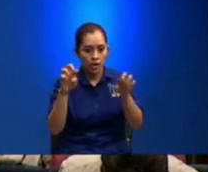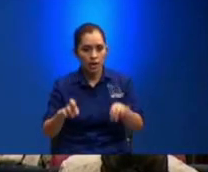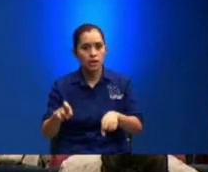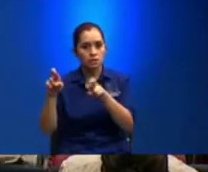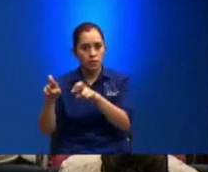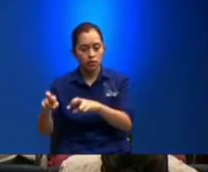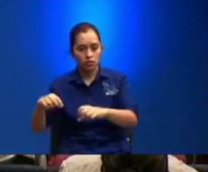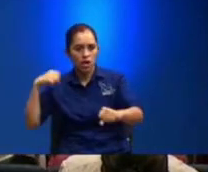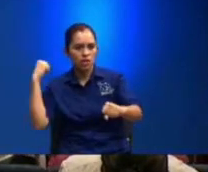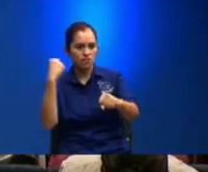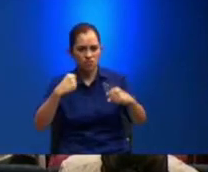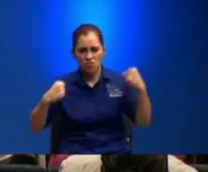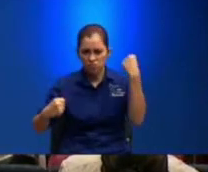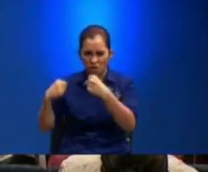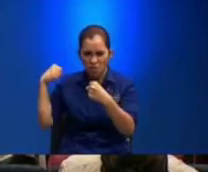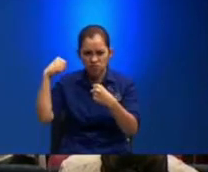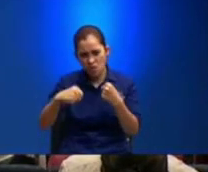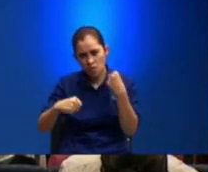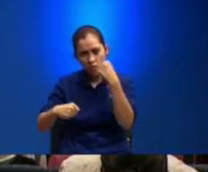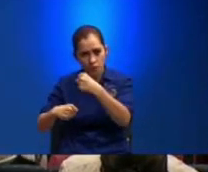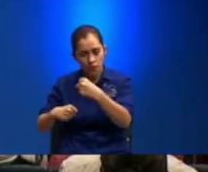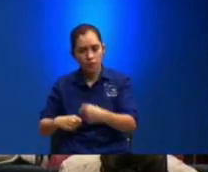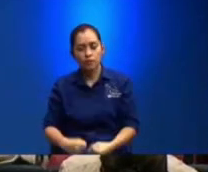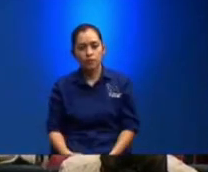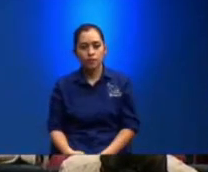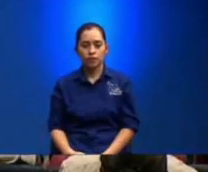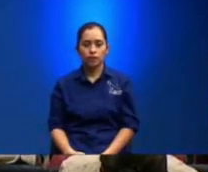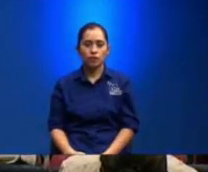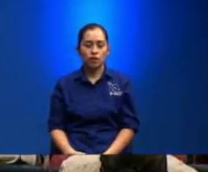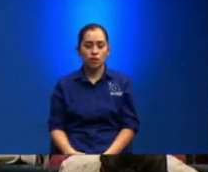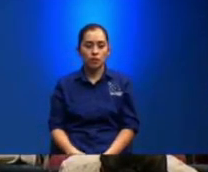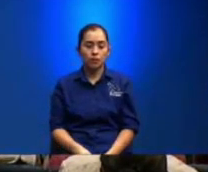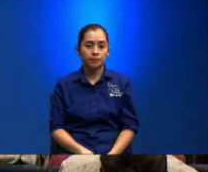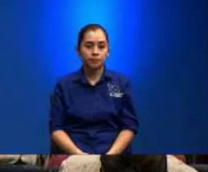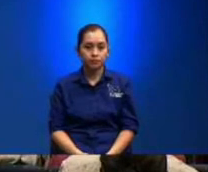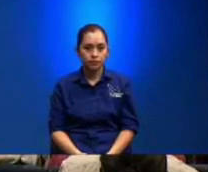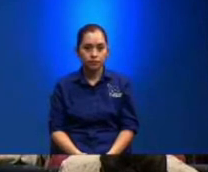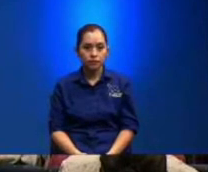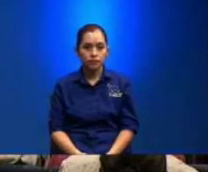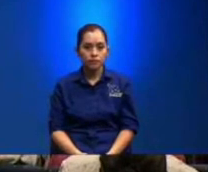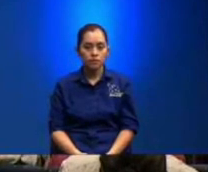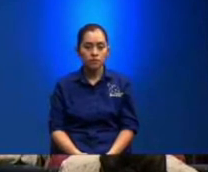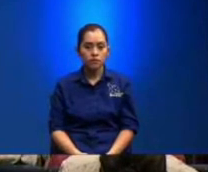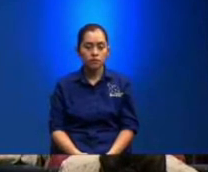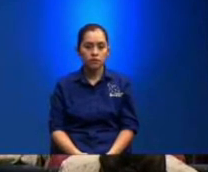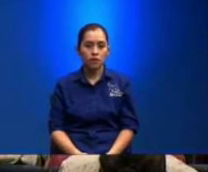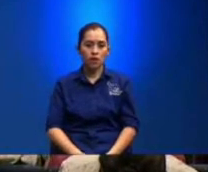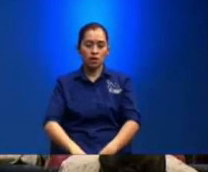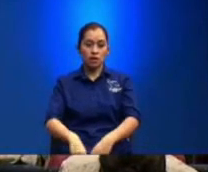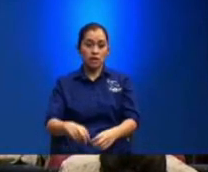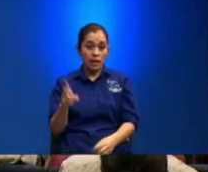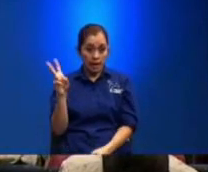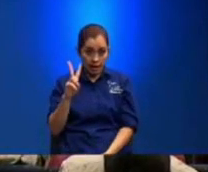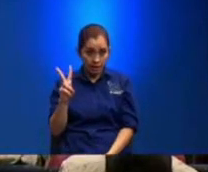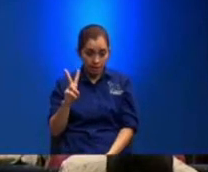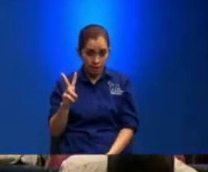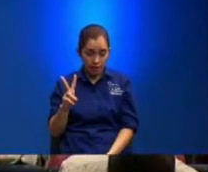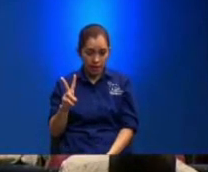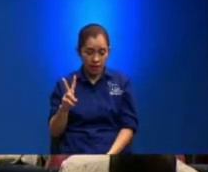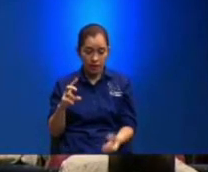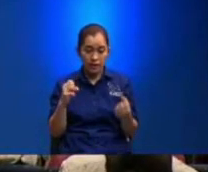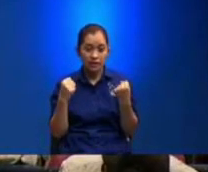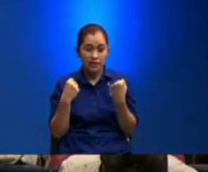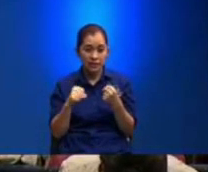pero cada vulgar que utilizan ellos duras de iba de edad ya que a multitudes entonces el viernes había una actividad en houston